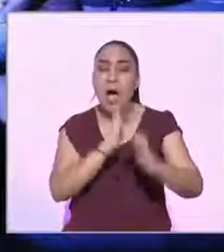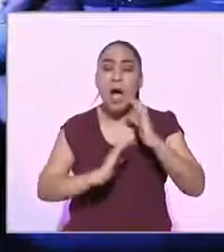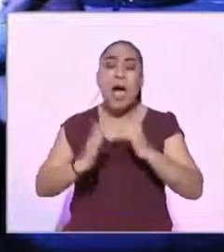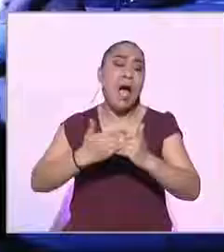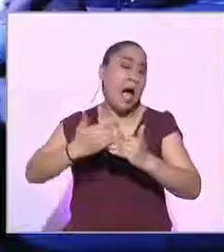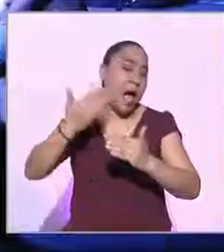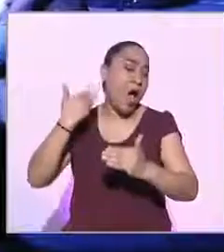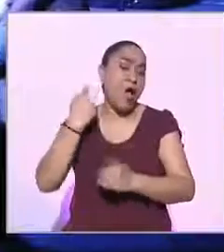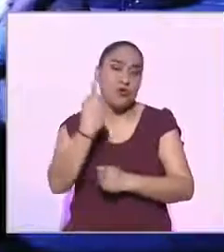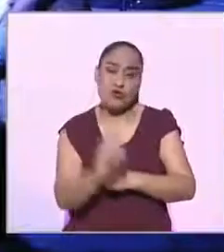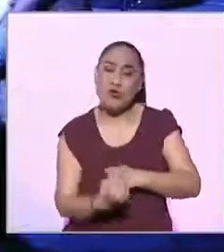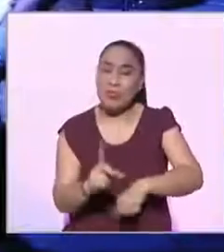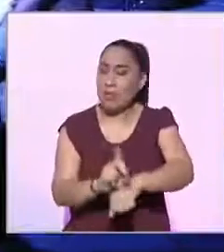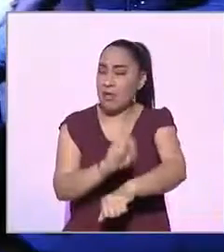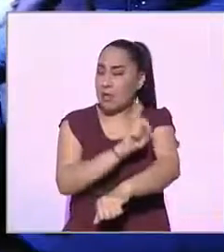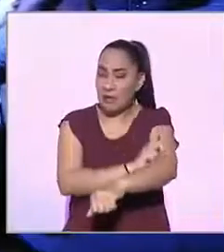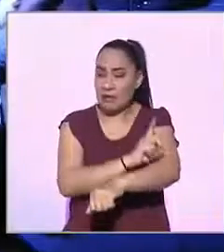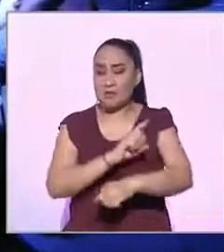edad.